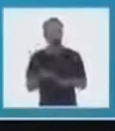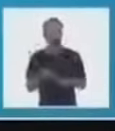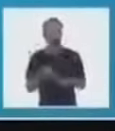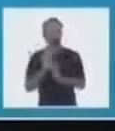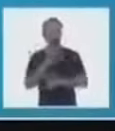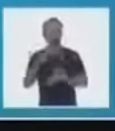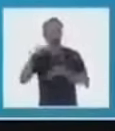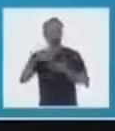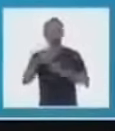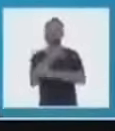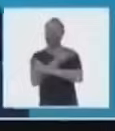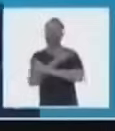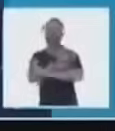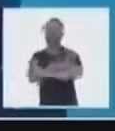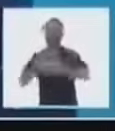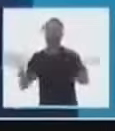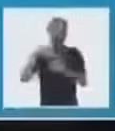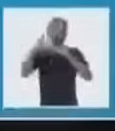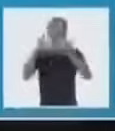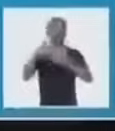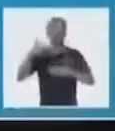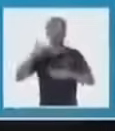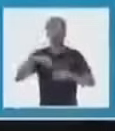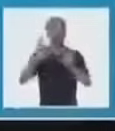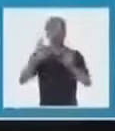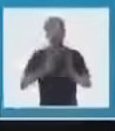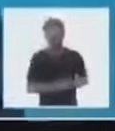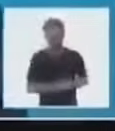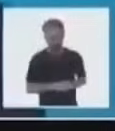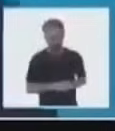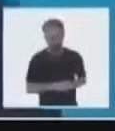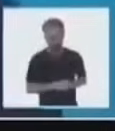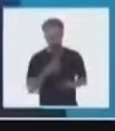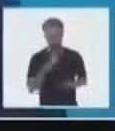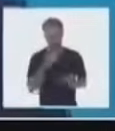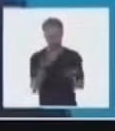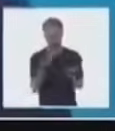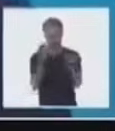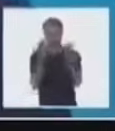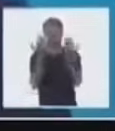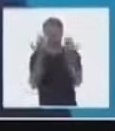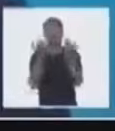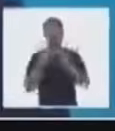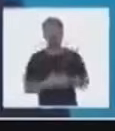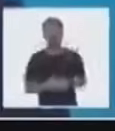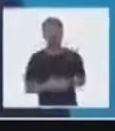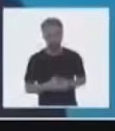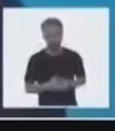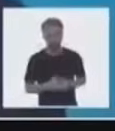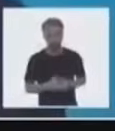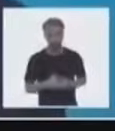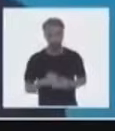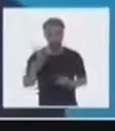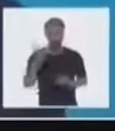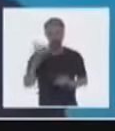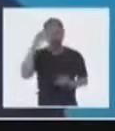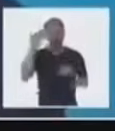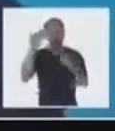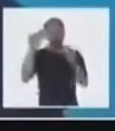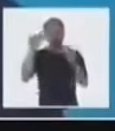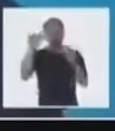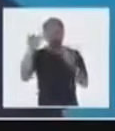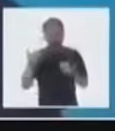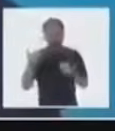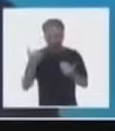Miriam Bregman dijo, perdón, ahí voy. Miriam Bregman, y ahí voy Lu, dijo, no son lo mismo. Eso me parece que es una no, no,